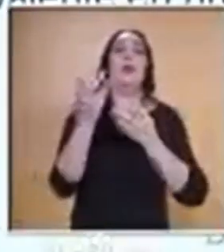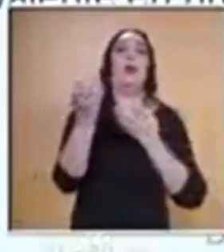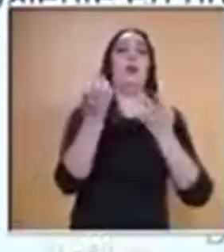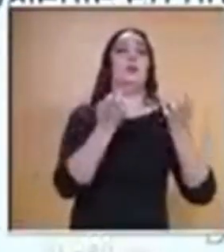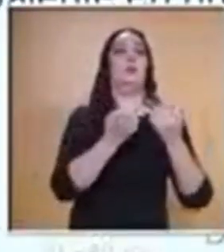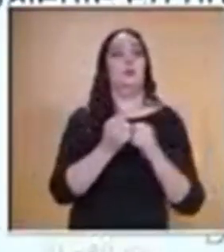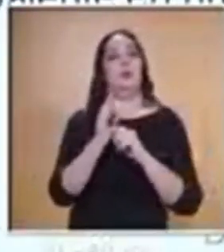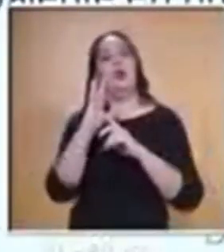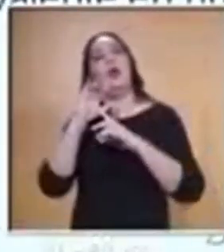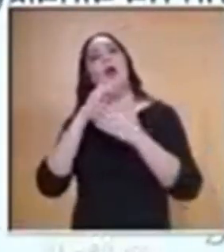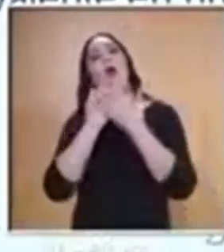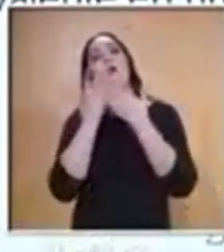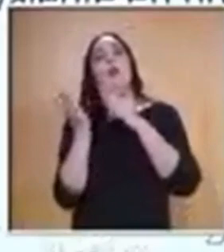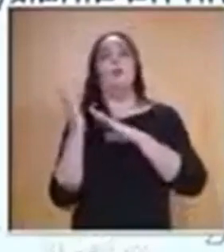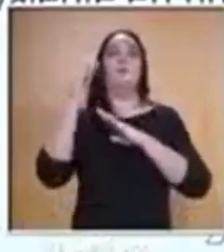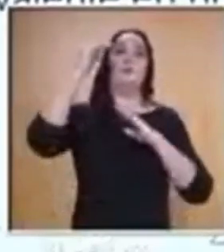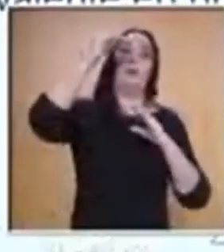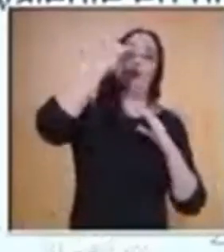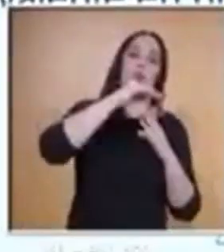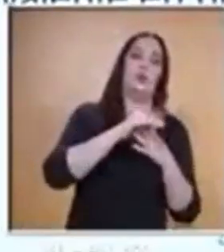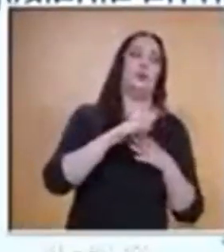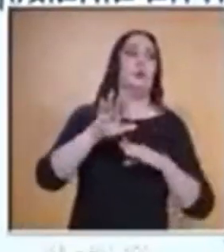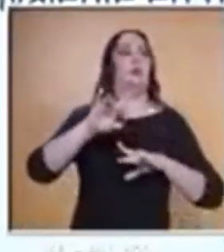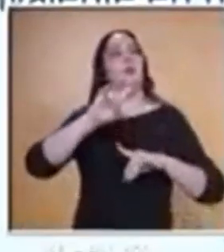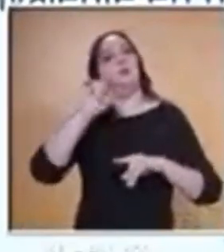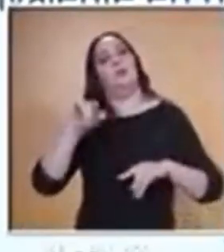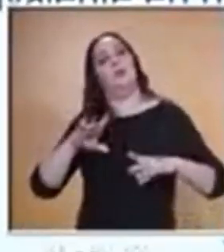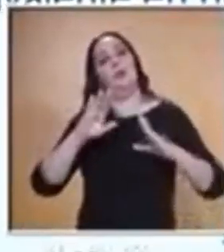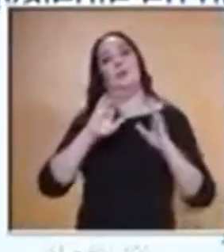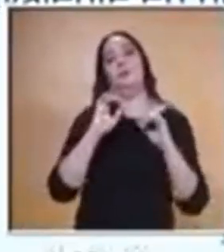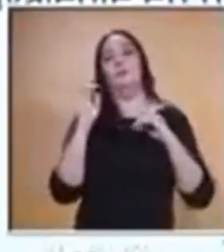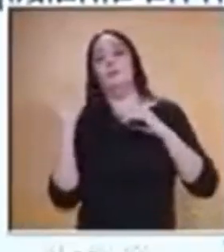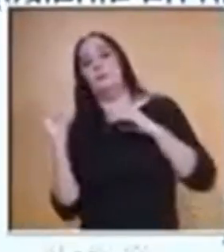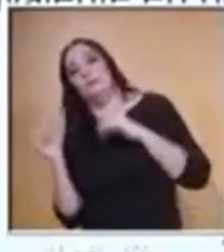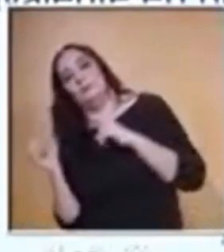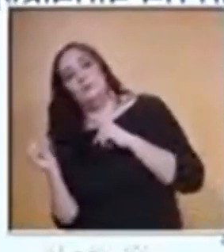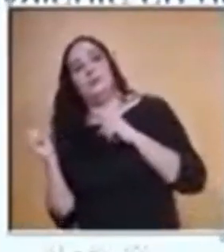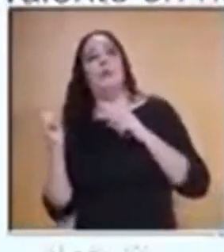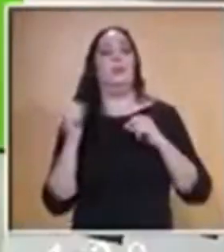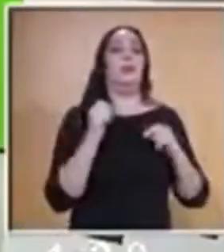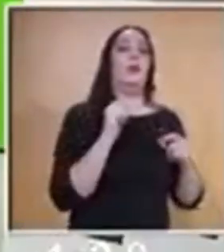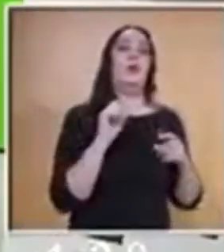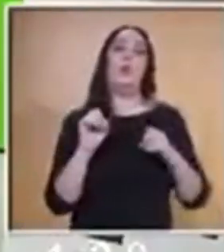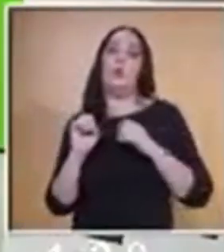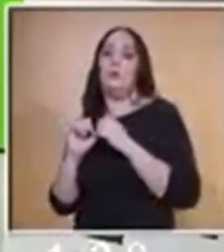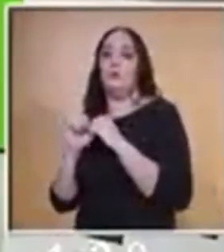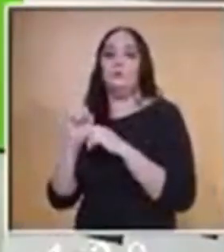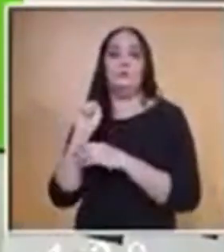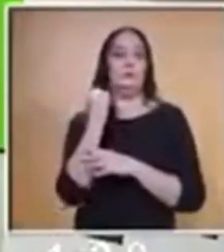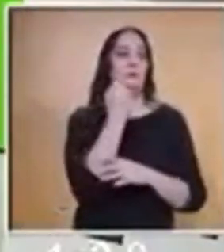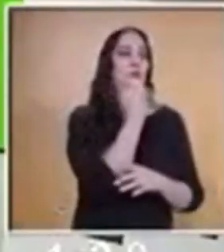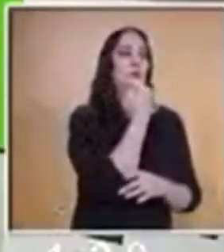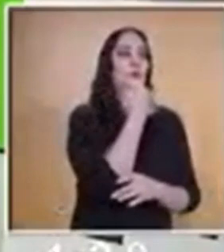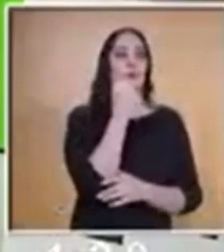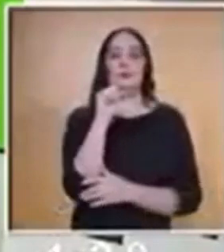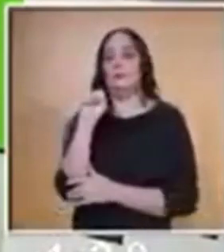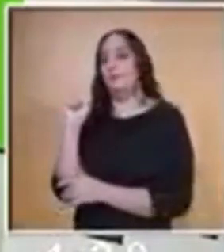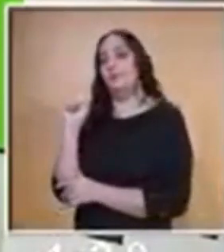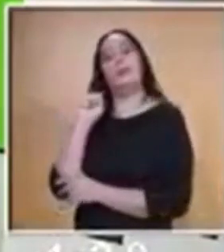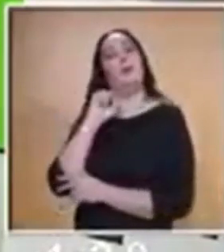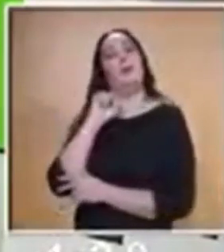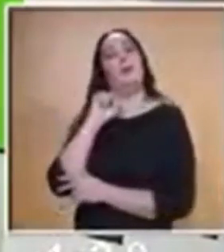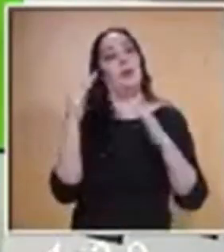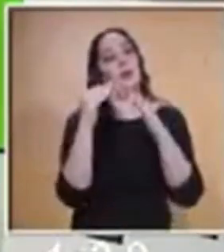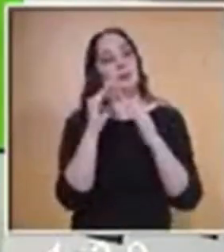vez hacia allá. Movemos un poco la cintura. Vamos a estirarnos. Es una pausa activa. En casa lo